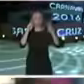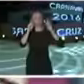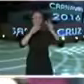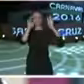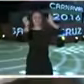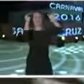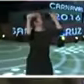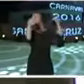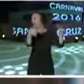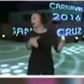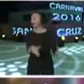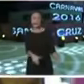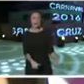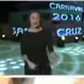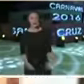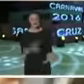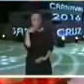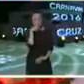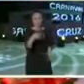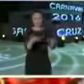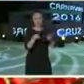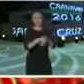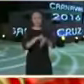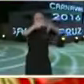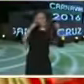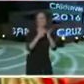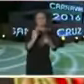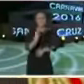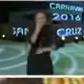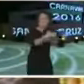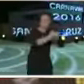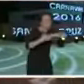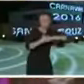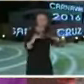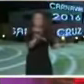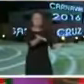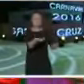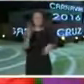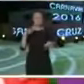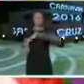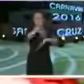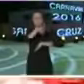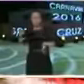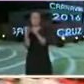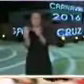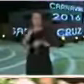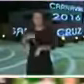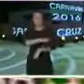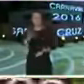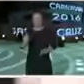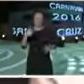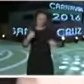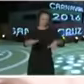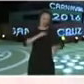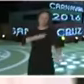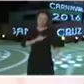Oh, oh, oh, oh, esto se parece al tercer mundo. Oh, oh, oh, no es culpa de personal, gente votada.